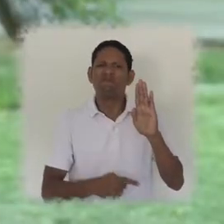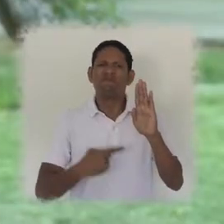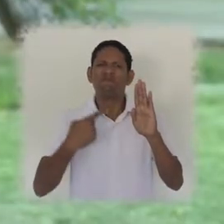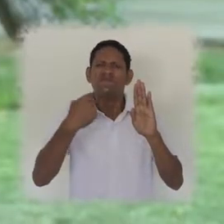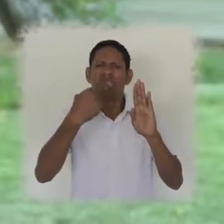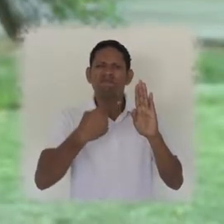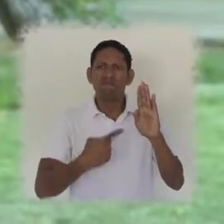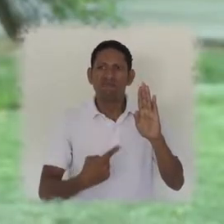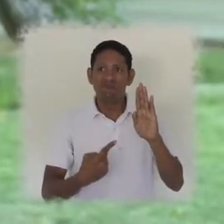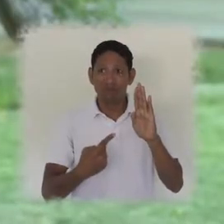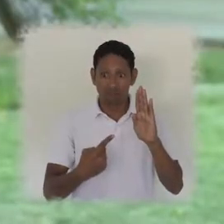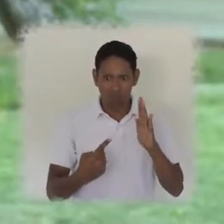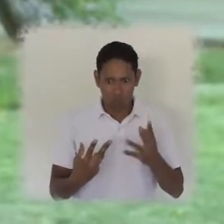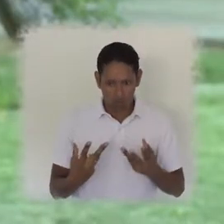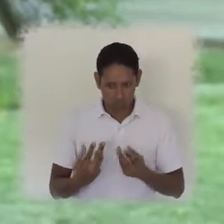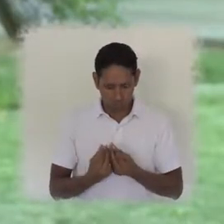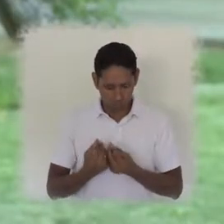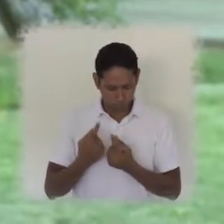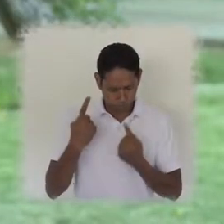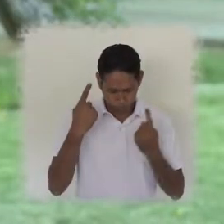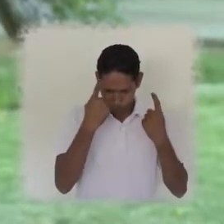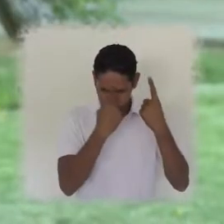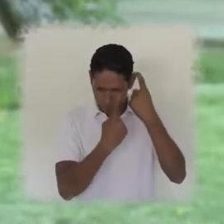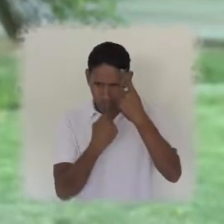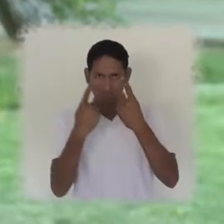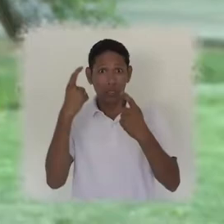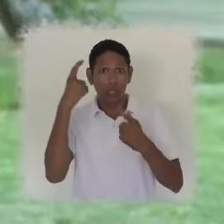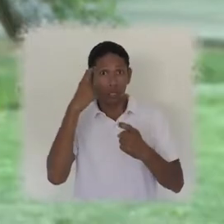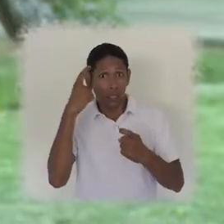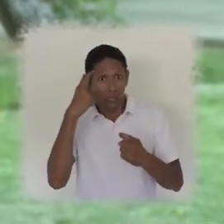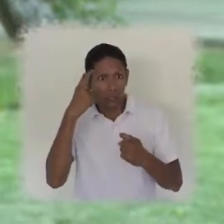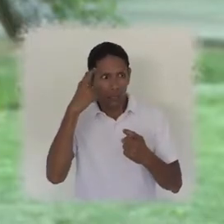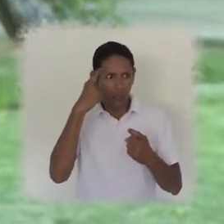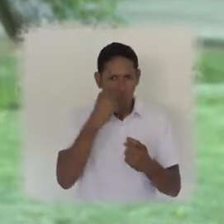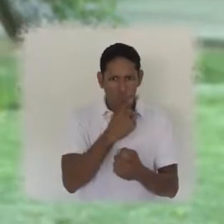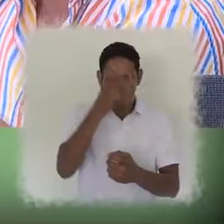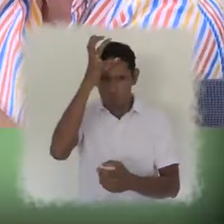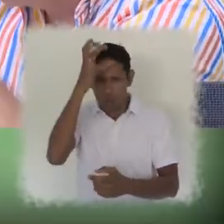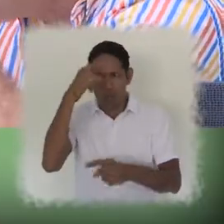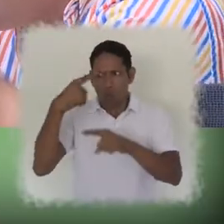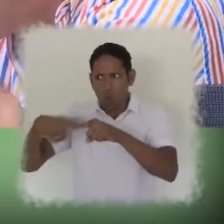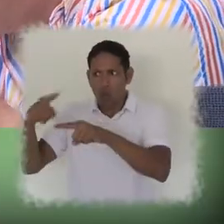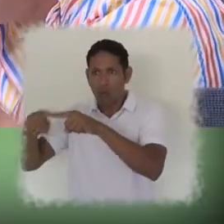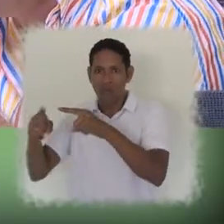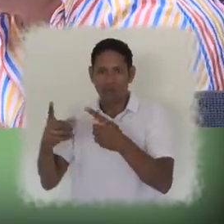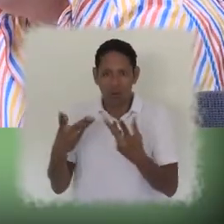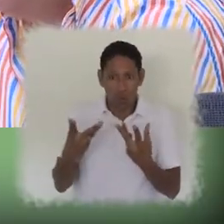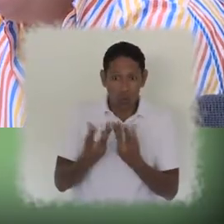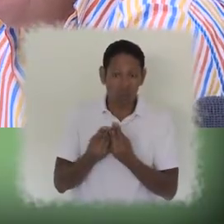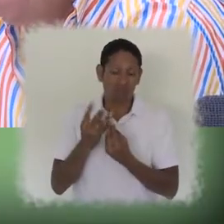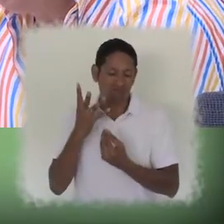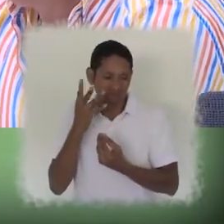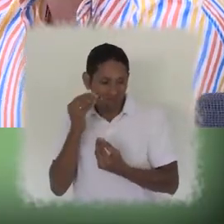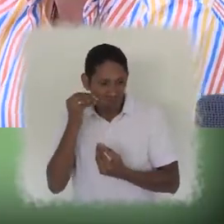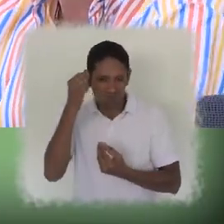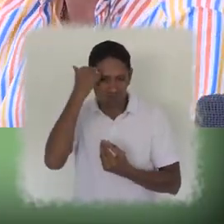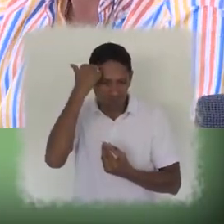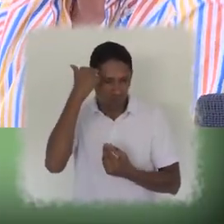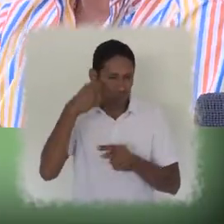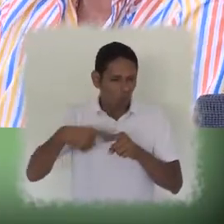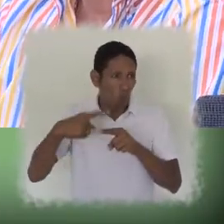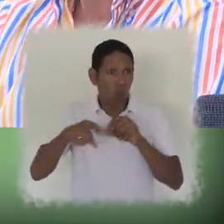reglamento se construyó bajo el liderazgo de la Dirección de Transferencia de Conocimiento y Propiedad Intelectual, con la participación de docentes y